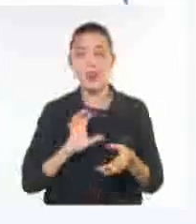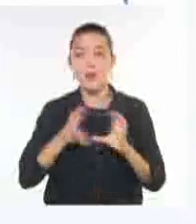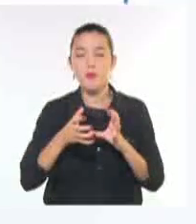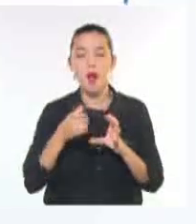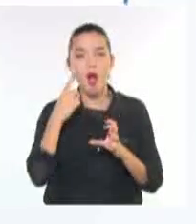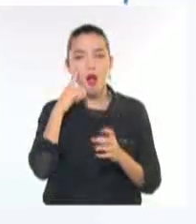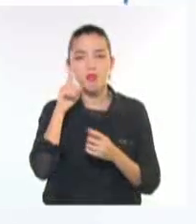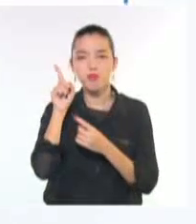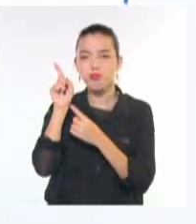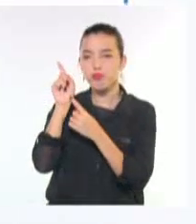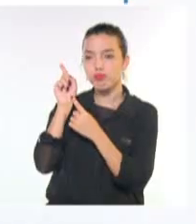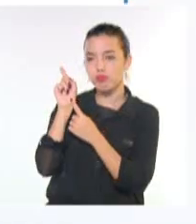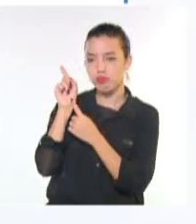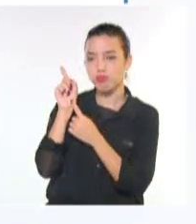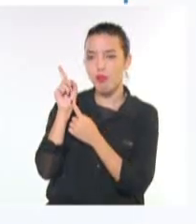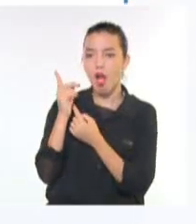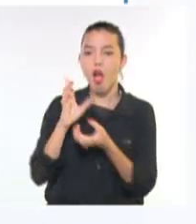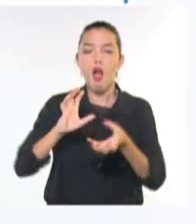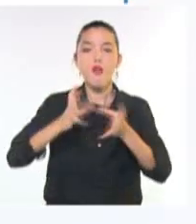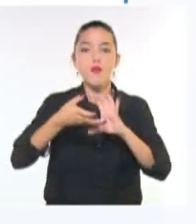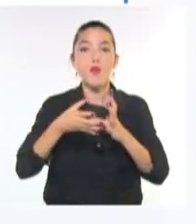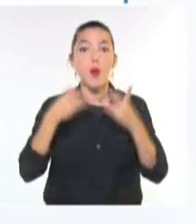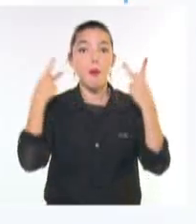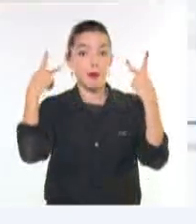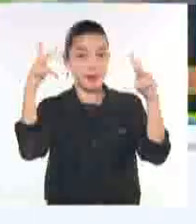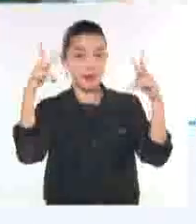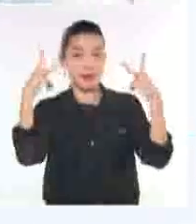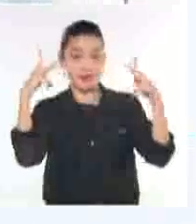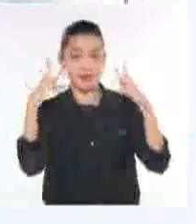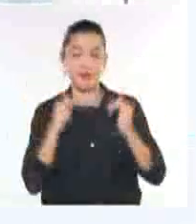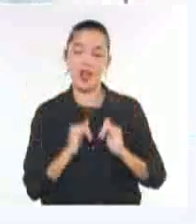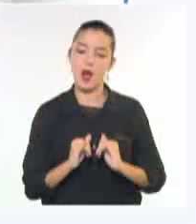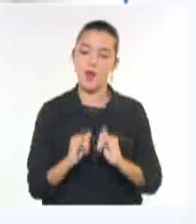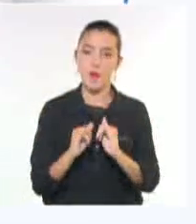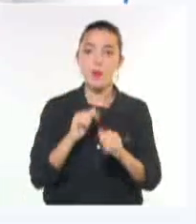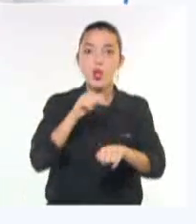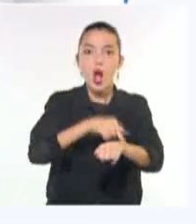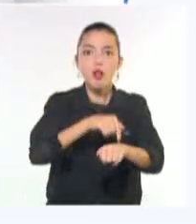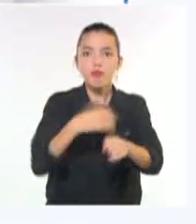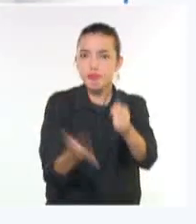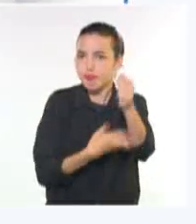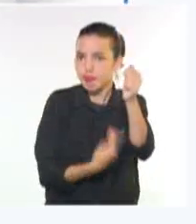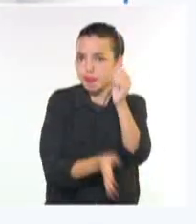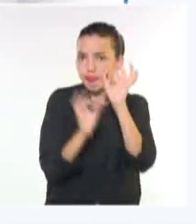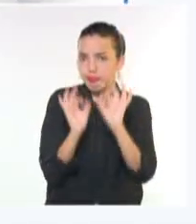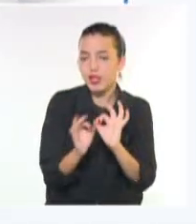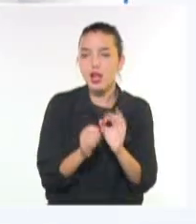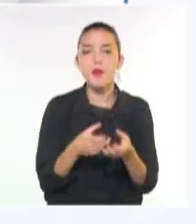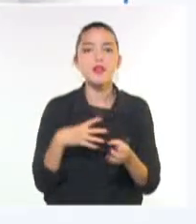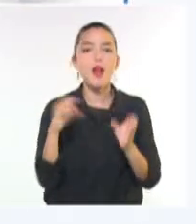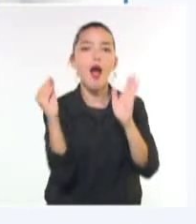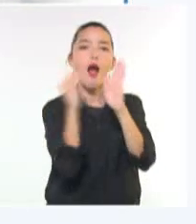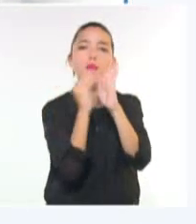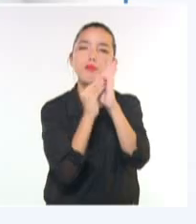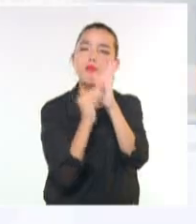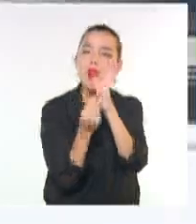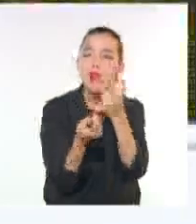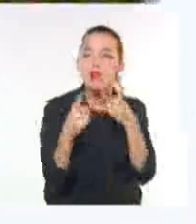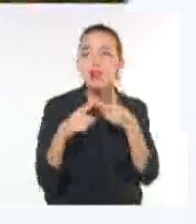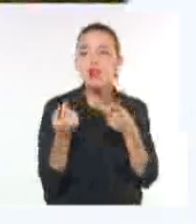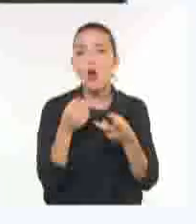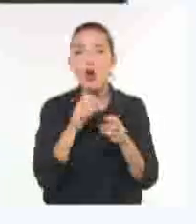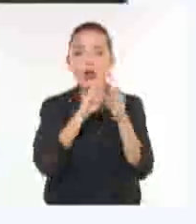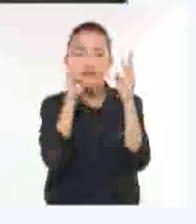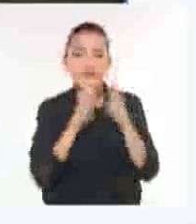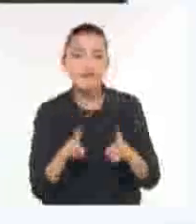el acceso a canales especializados y la consulta de datos en tiempo real a través de aplicaciones, sitios web oficiales y otras